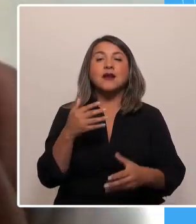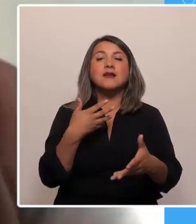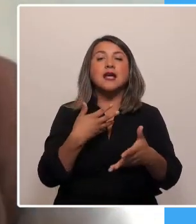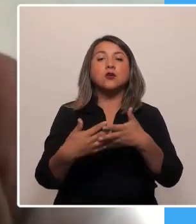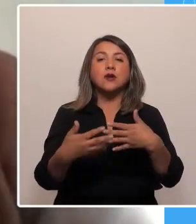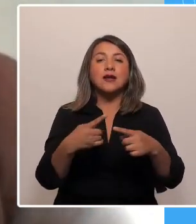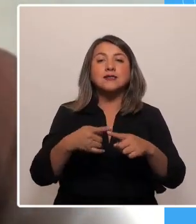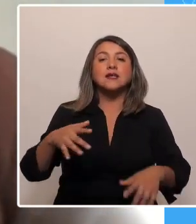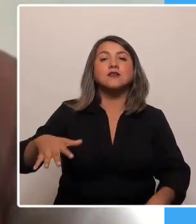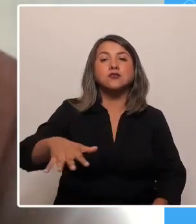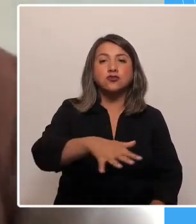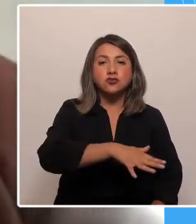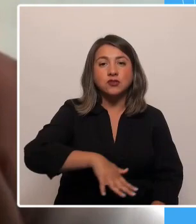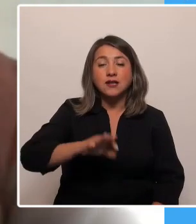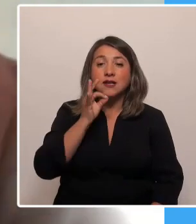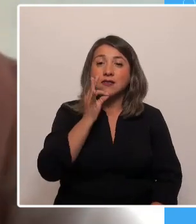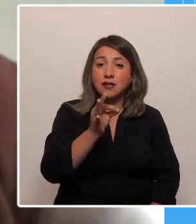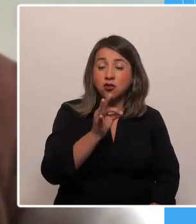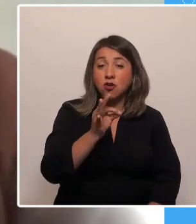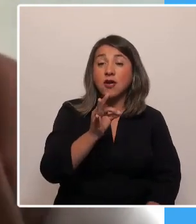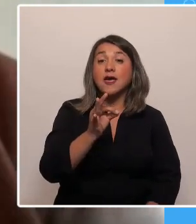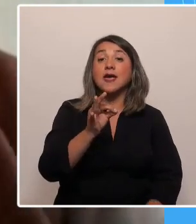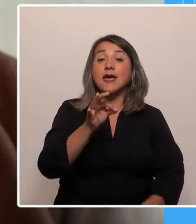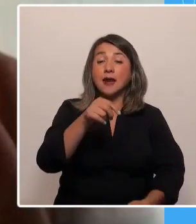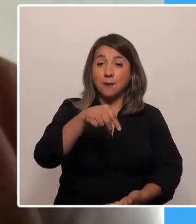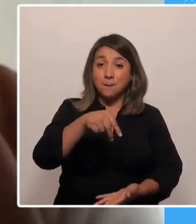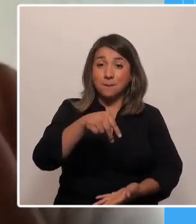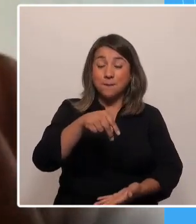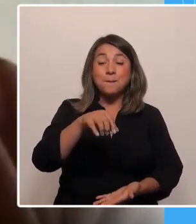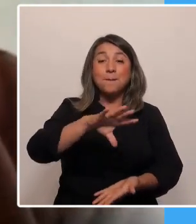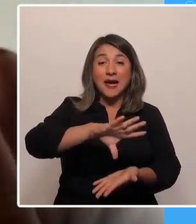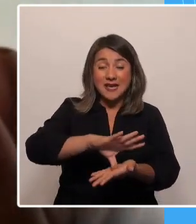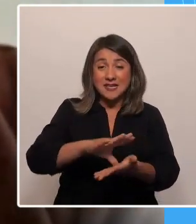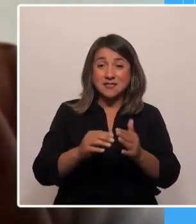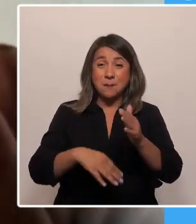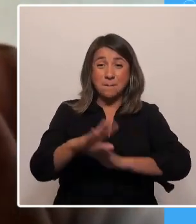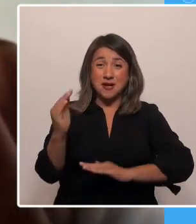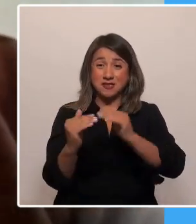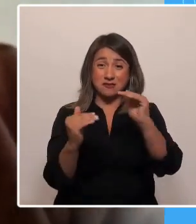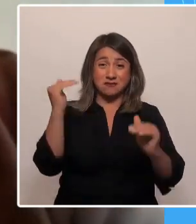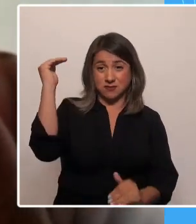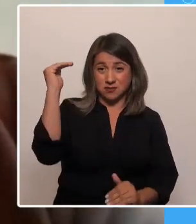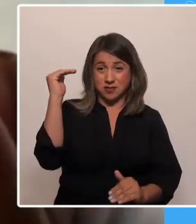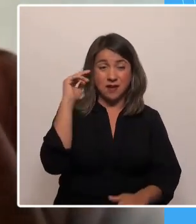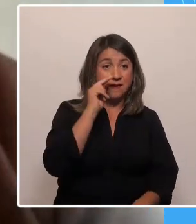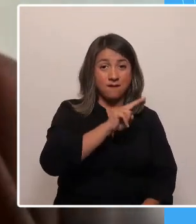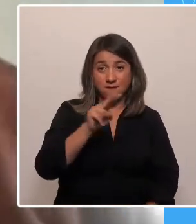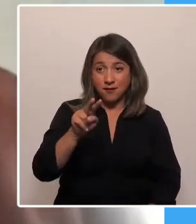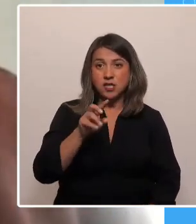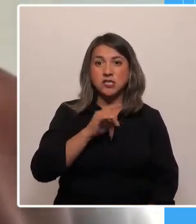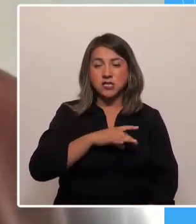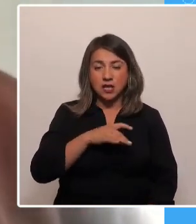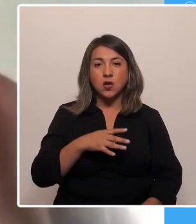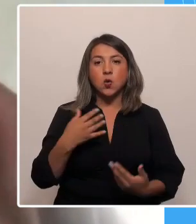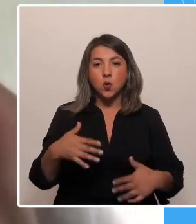dijo expresamente que el país más desigual de los que les había tocado visitar era Chile, y hace una comparación expresa